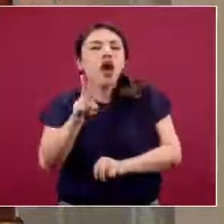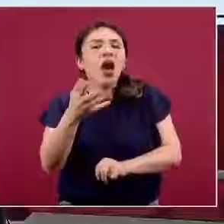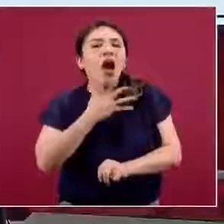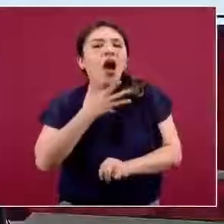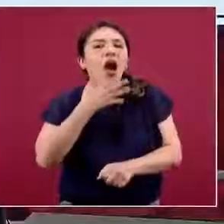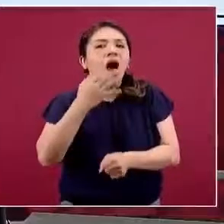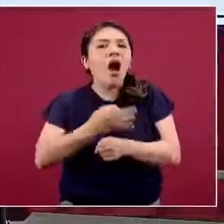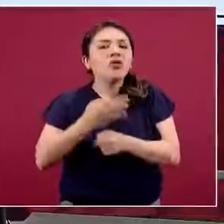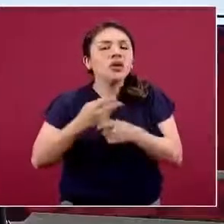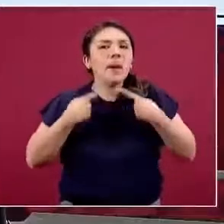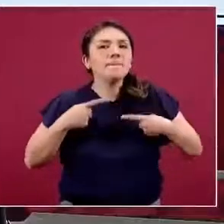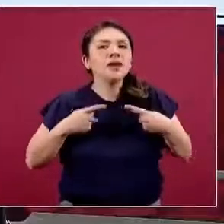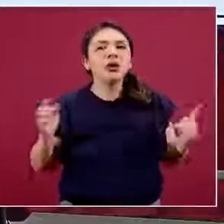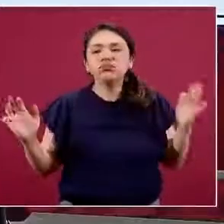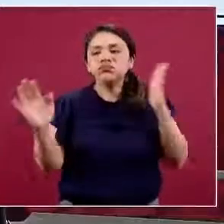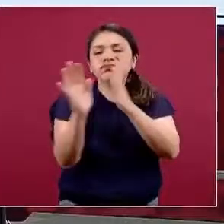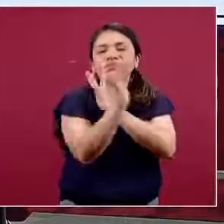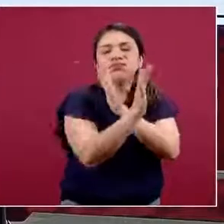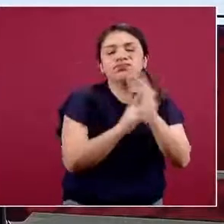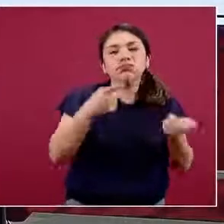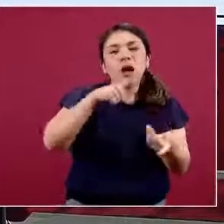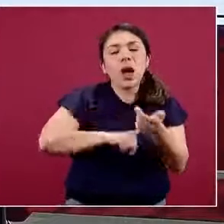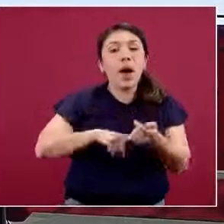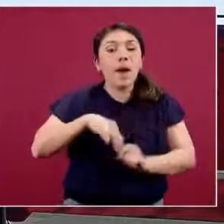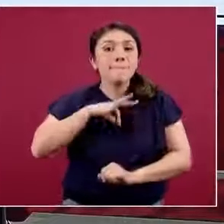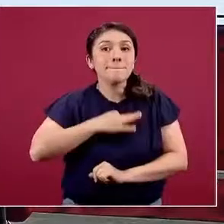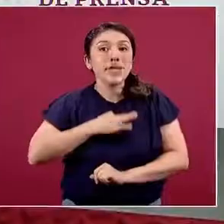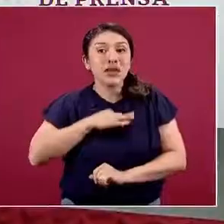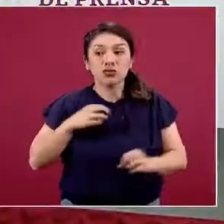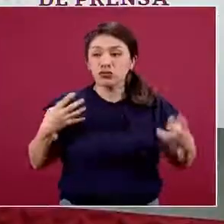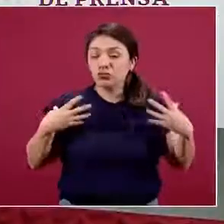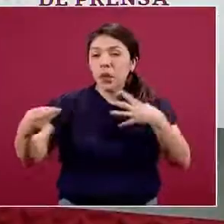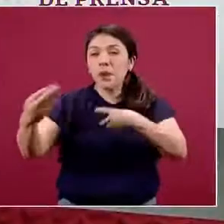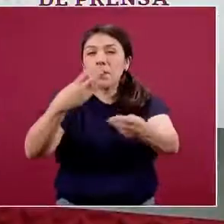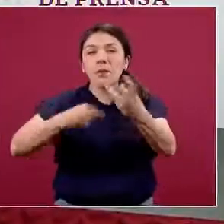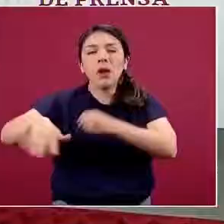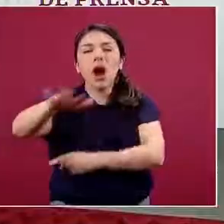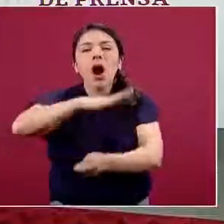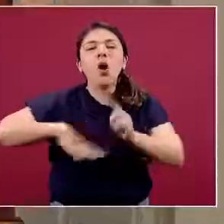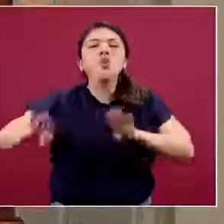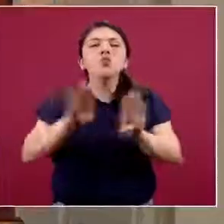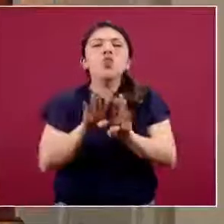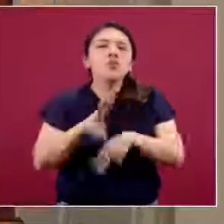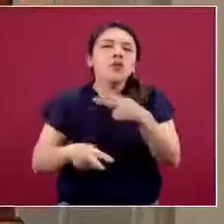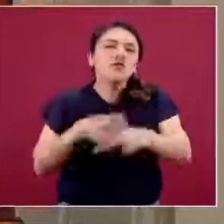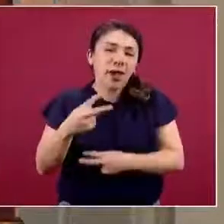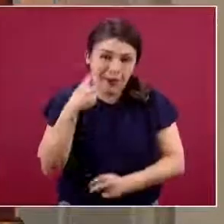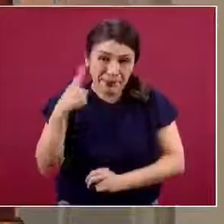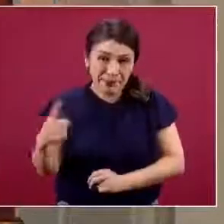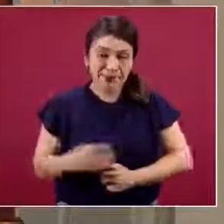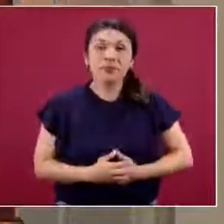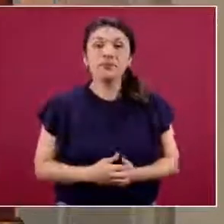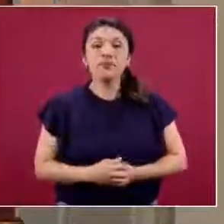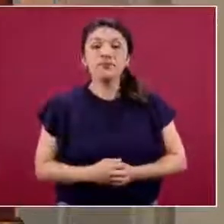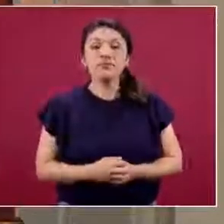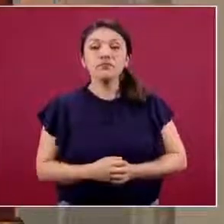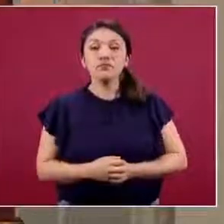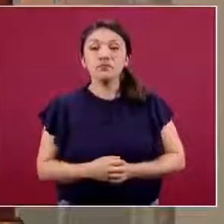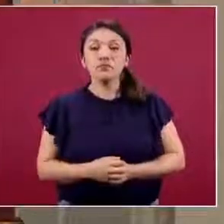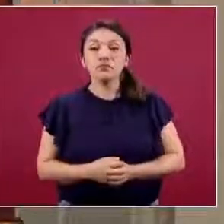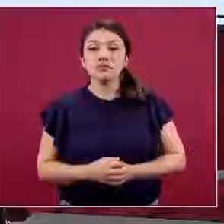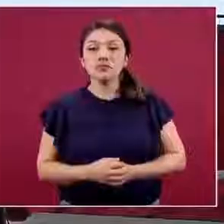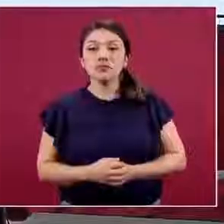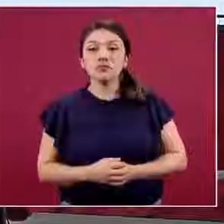circulación comunitaria del virus SARS-CoV-2 en la población. Veamos la siguiente diapositiva. Vamos ahora